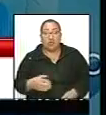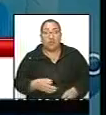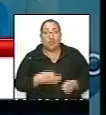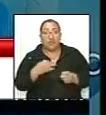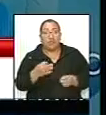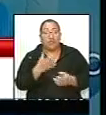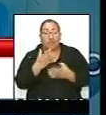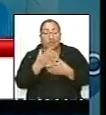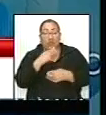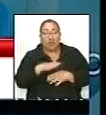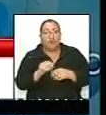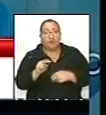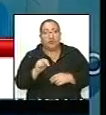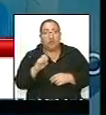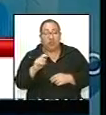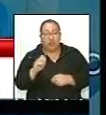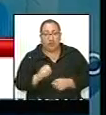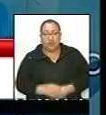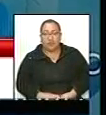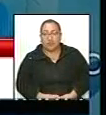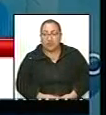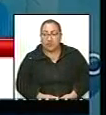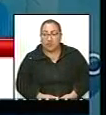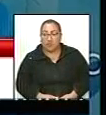fenómeno del Niño en la zona norte.